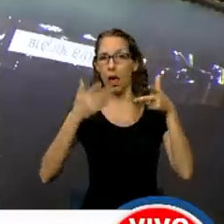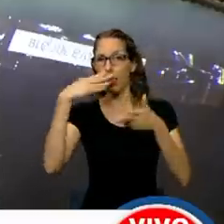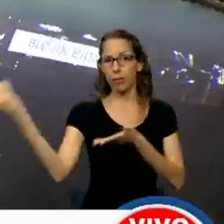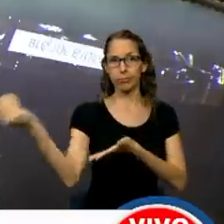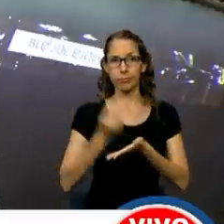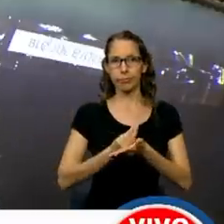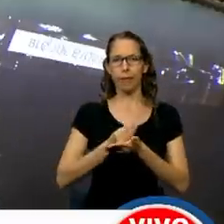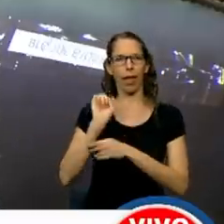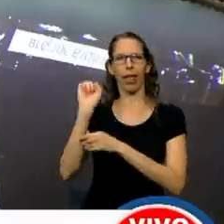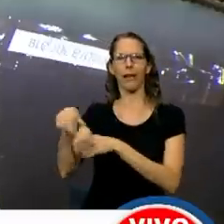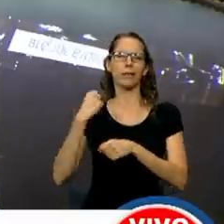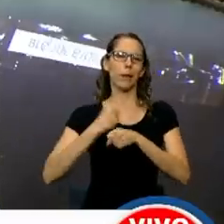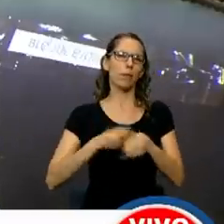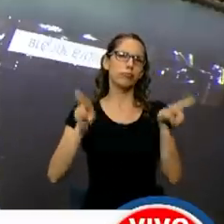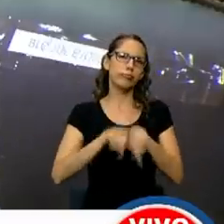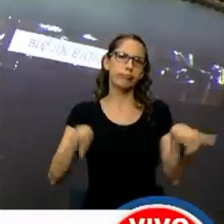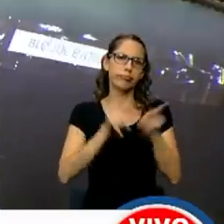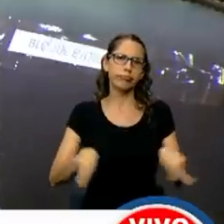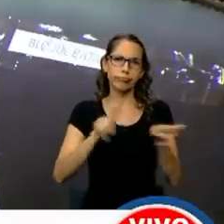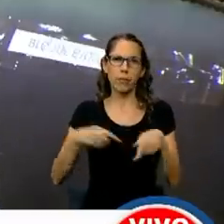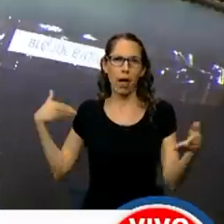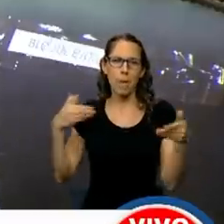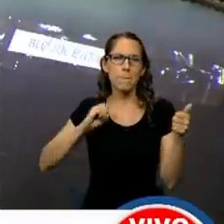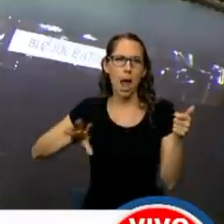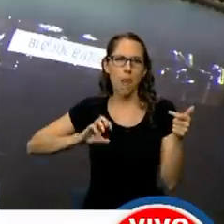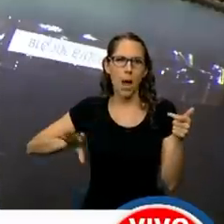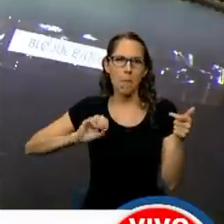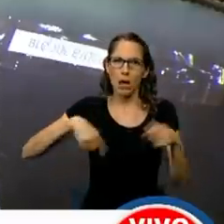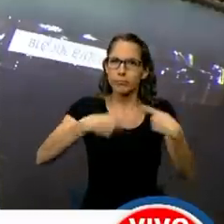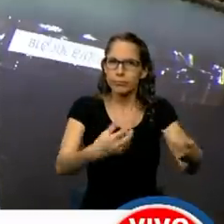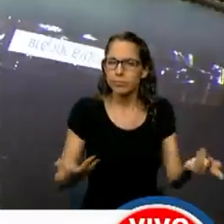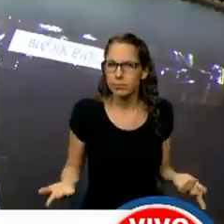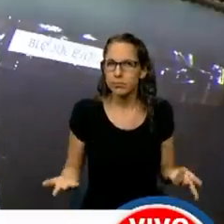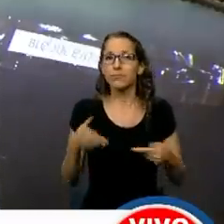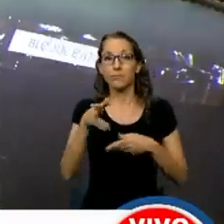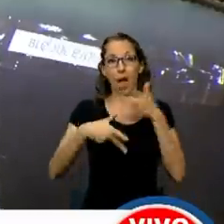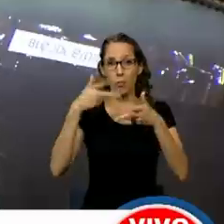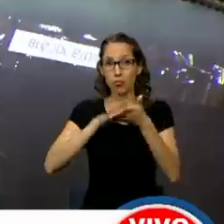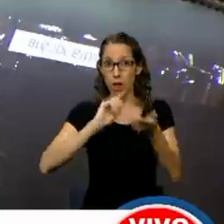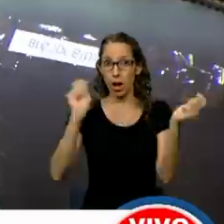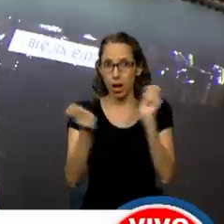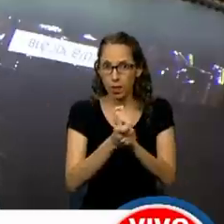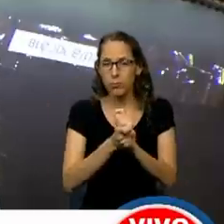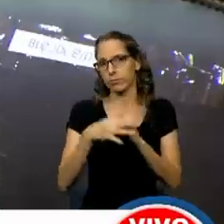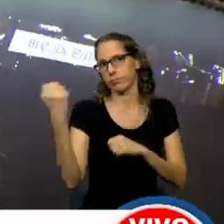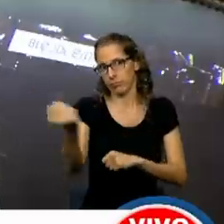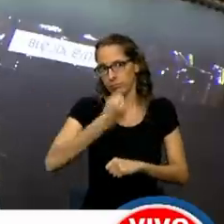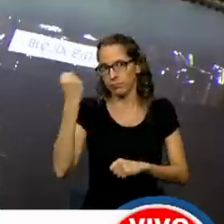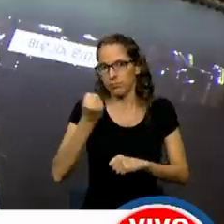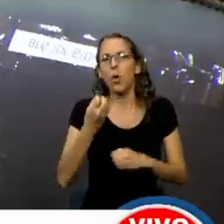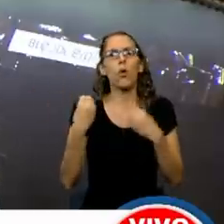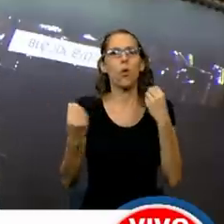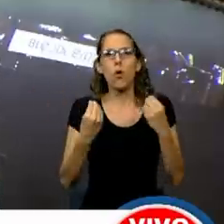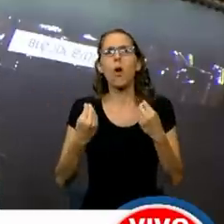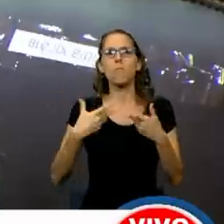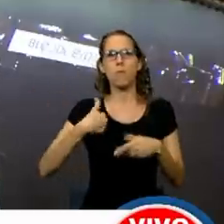haciendo lo mismo que ya lo hicimos mal es por eso que ese cambio que es tan importante necesitamos que se empiece a construir con un